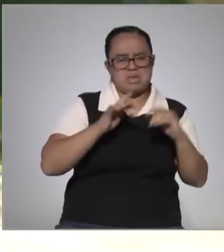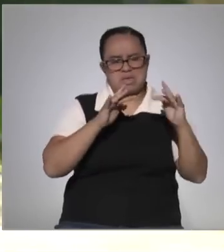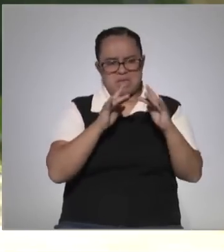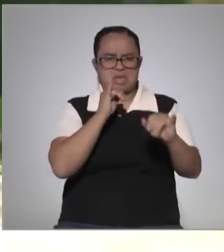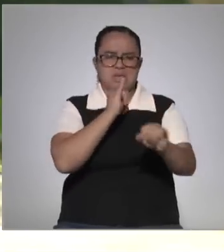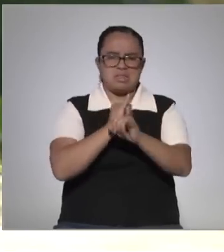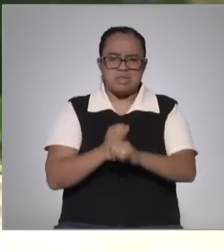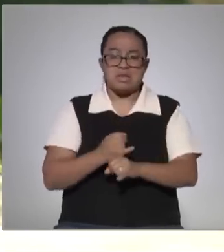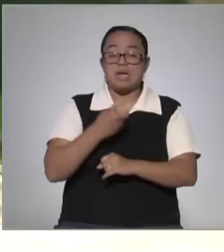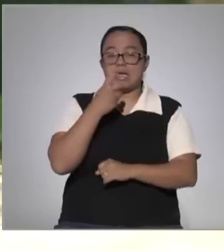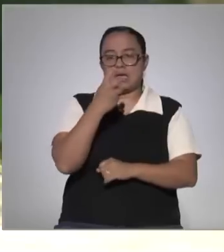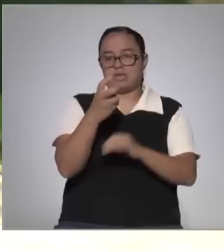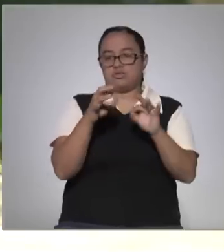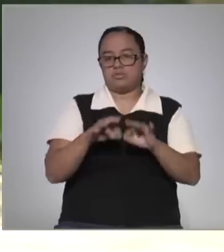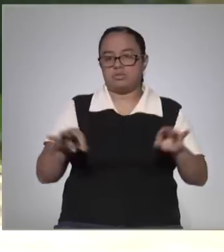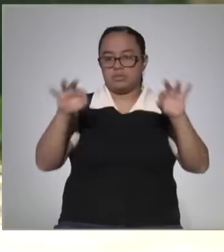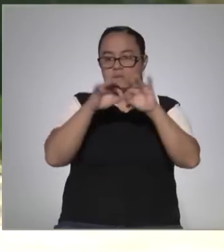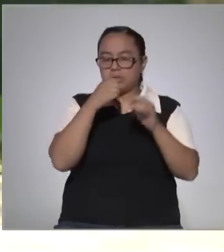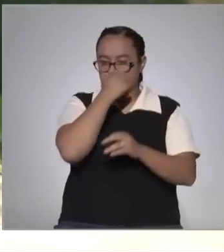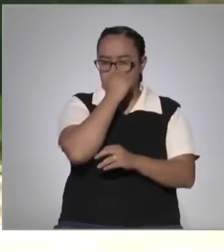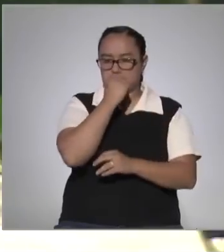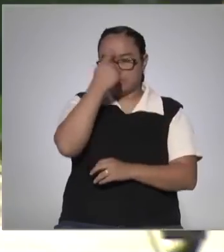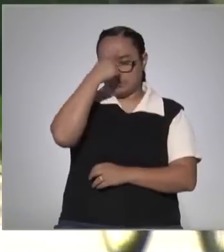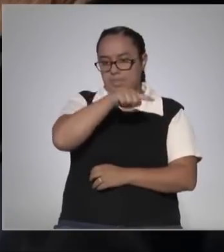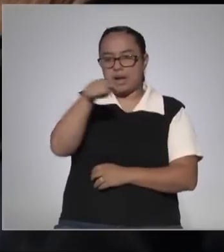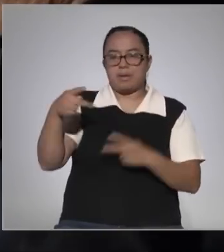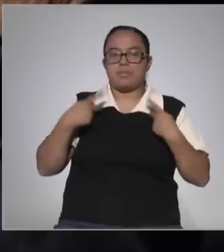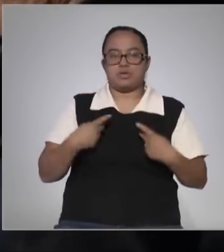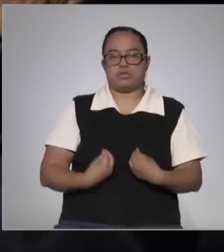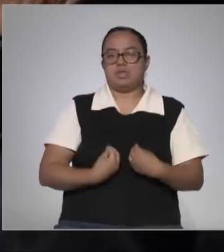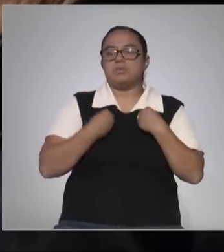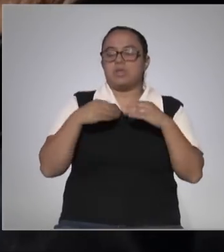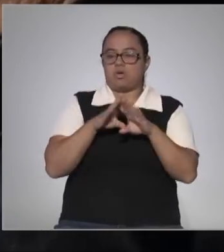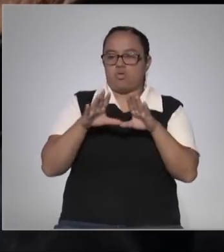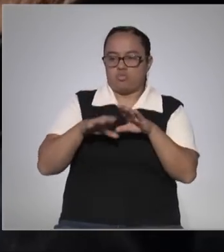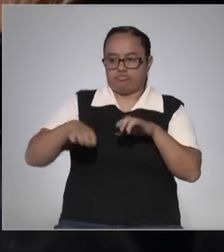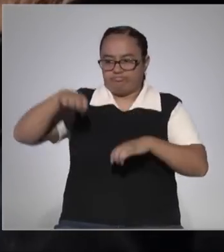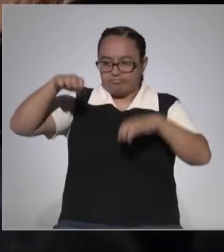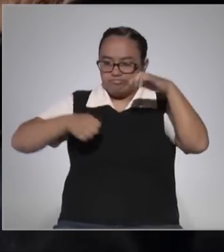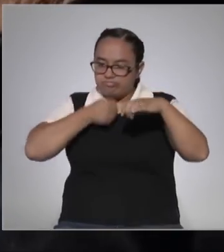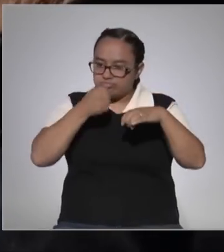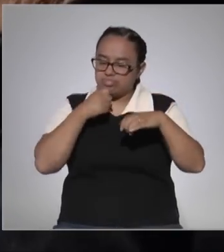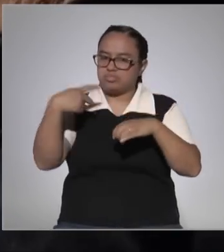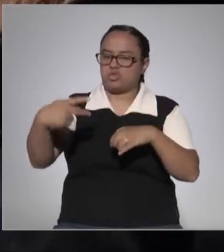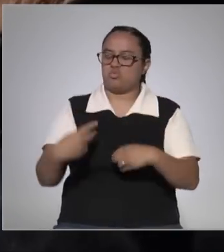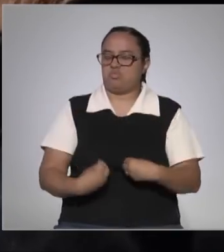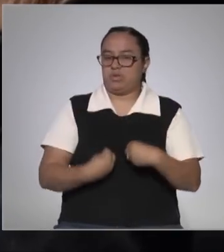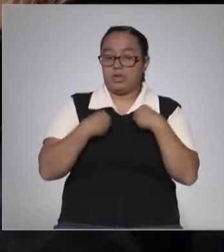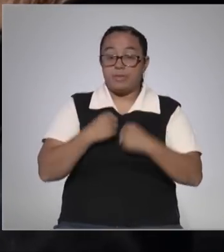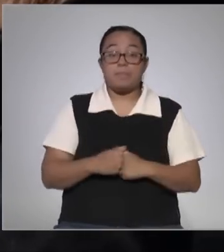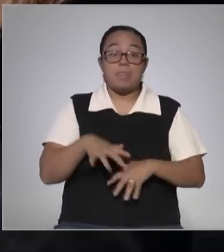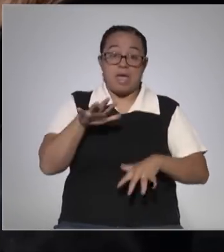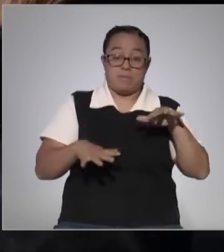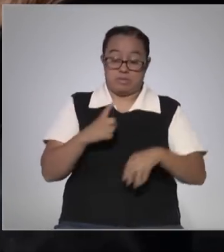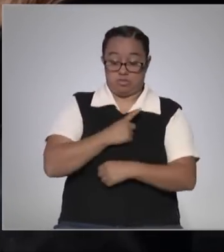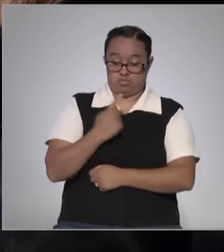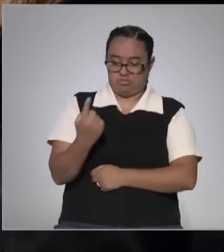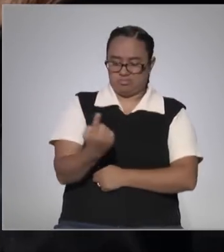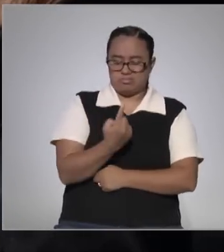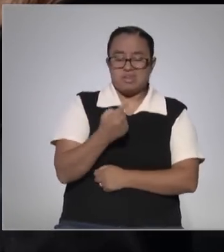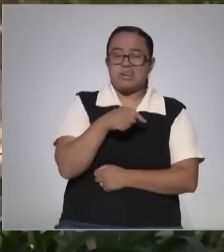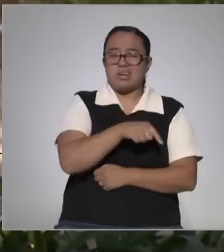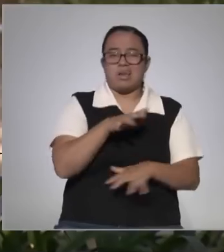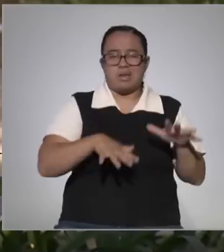juegan un papel decisivo en la vida de las personas mayores. En ocasiones, la soledad es un obstáculo para